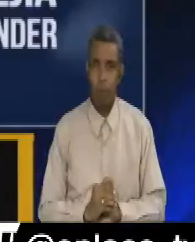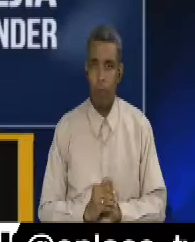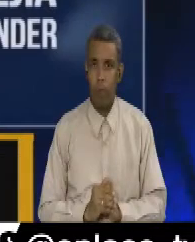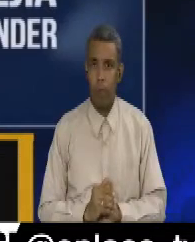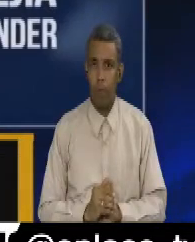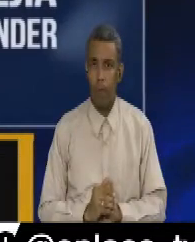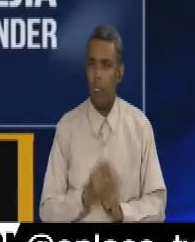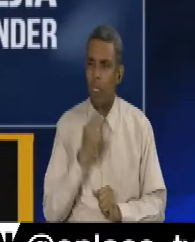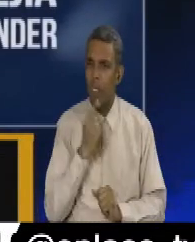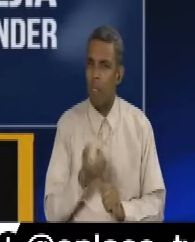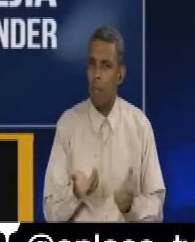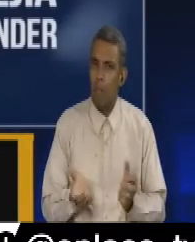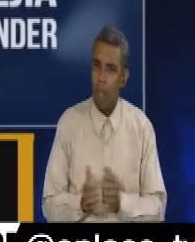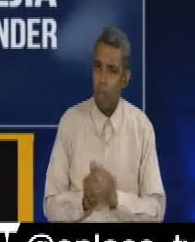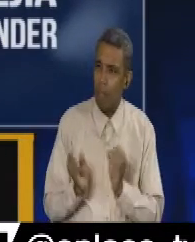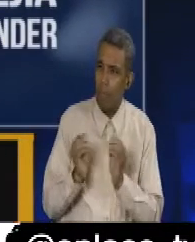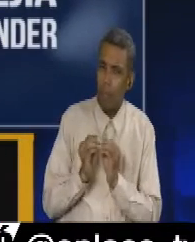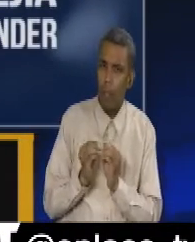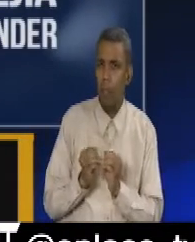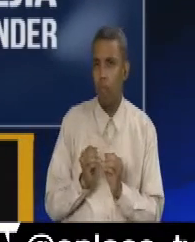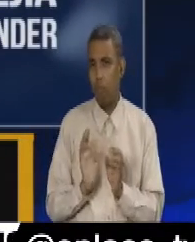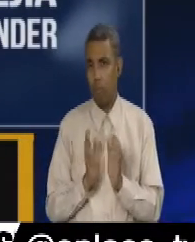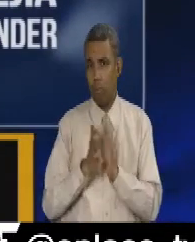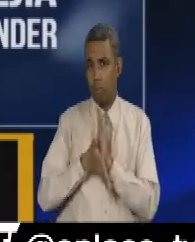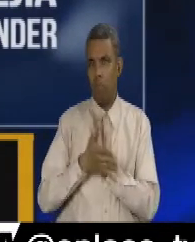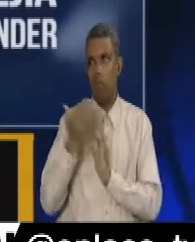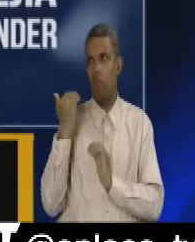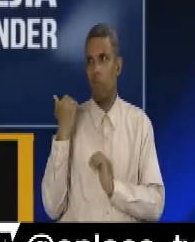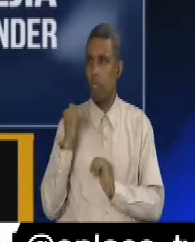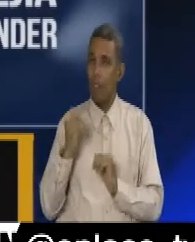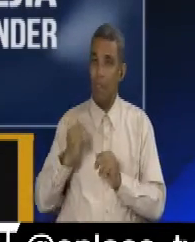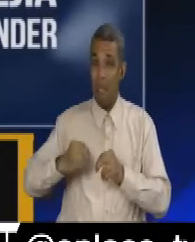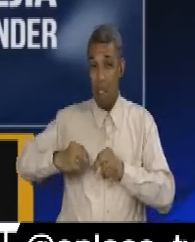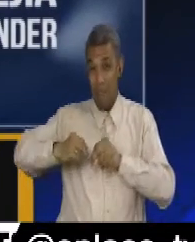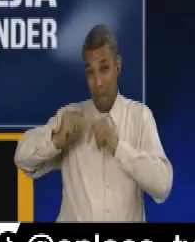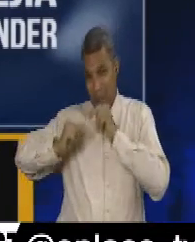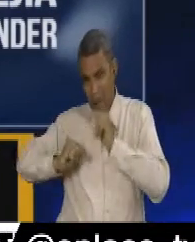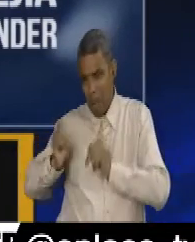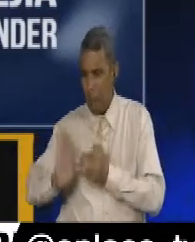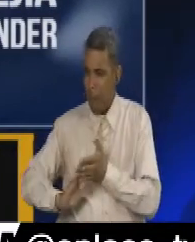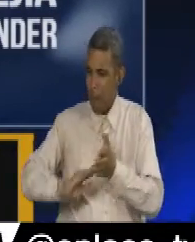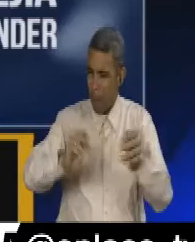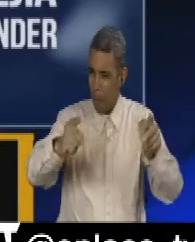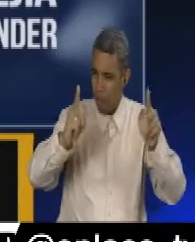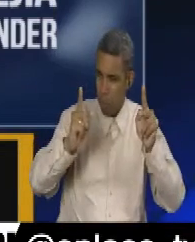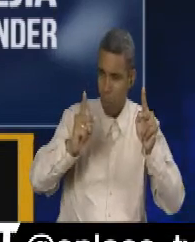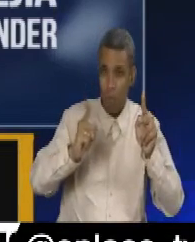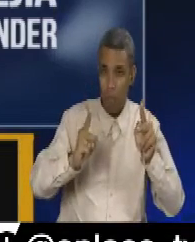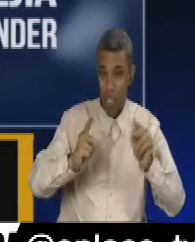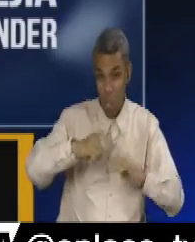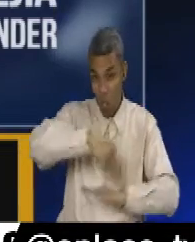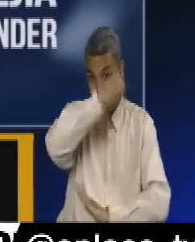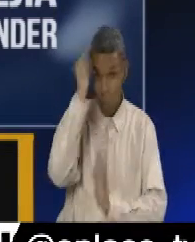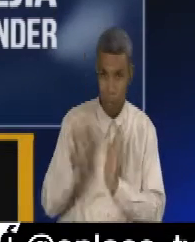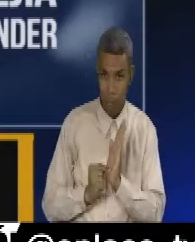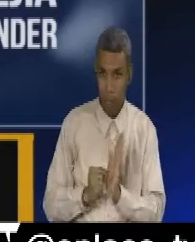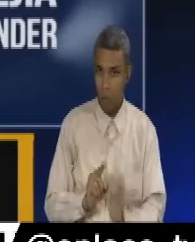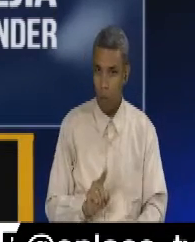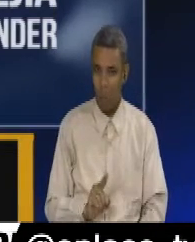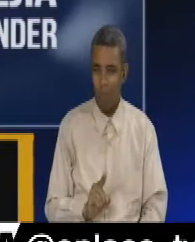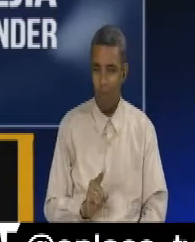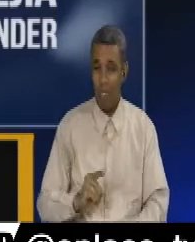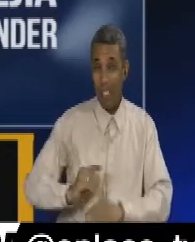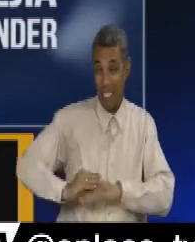dijo: alcanzamos a hacer aproximadamente el 60% de la obra. Realmente la estructura del puente